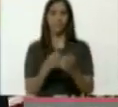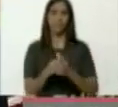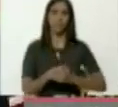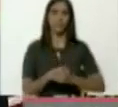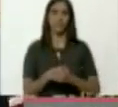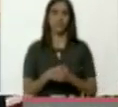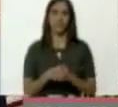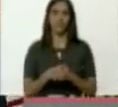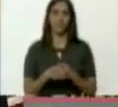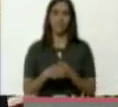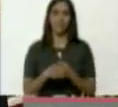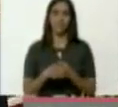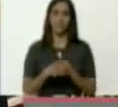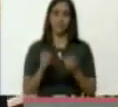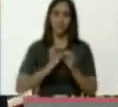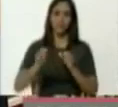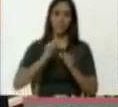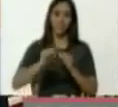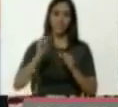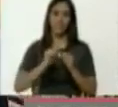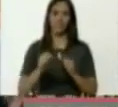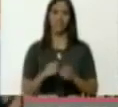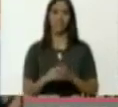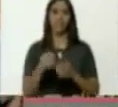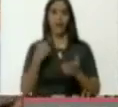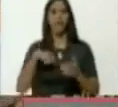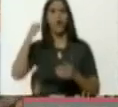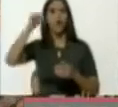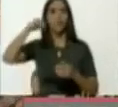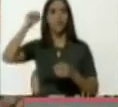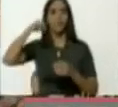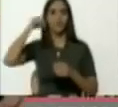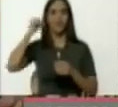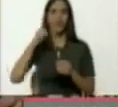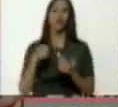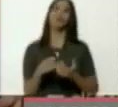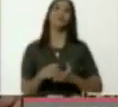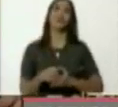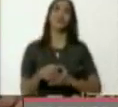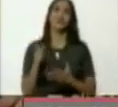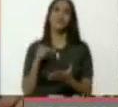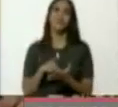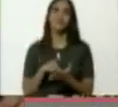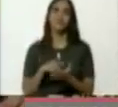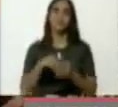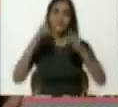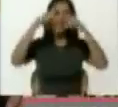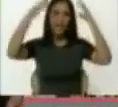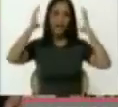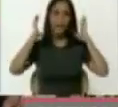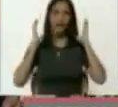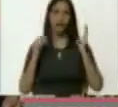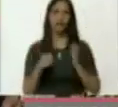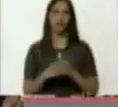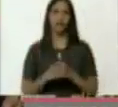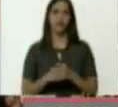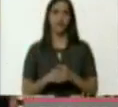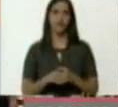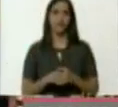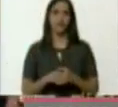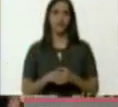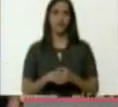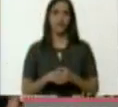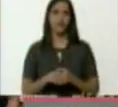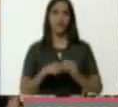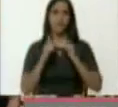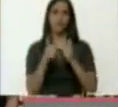por favor. Por selle. Miren, vamos con el otro video y es que apareció Ramos Aluc, Don Aluc apareció. Y